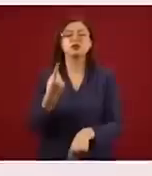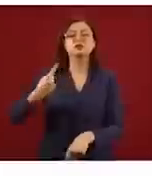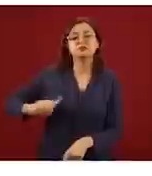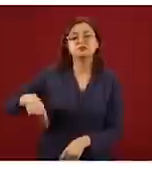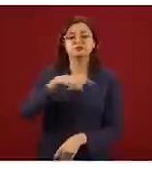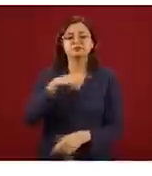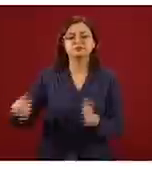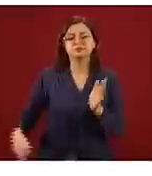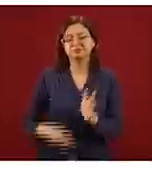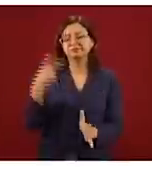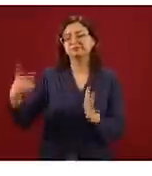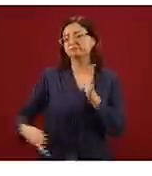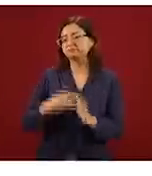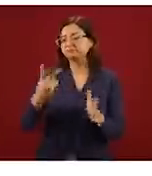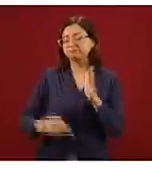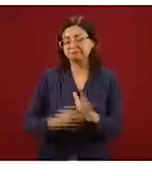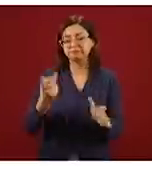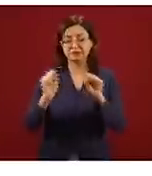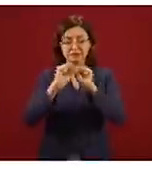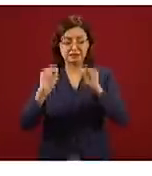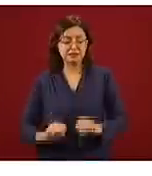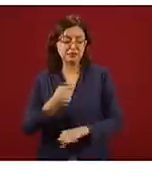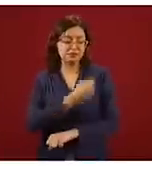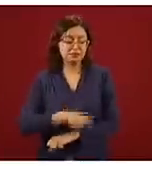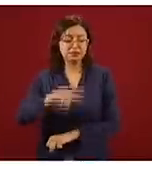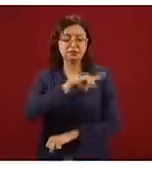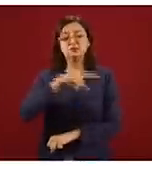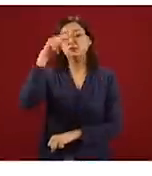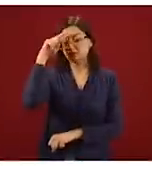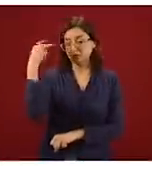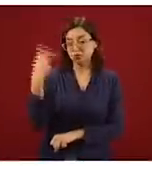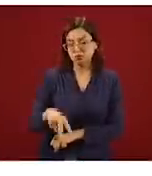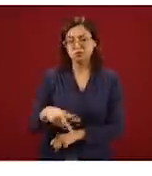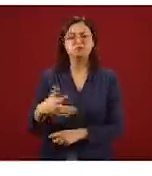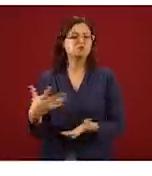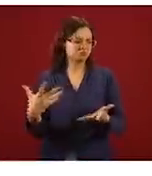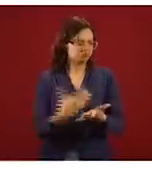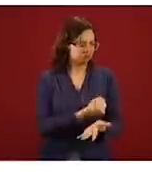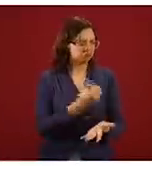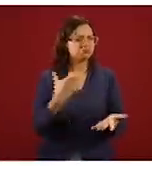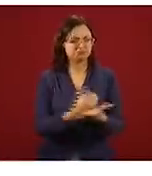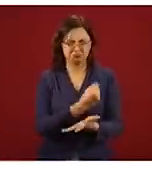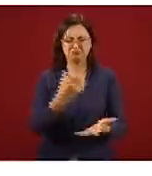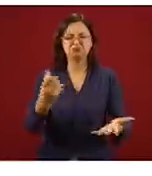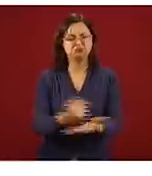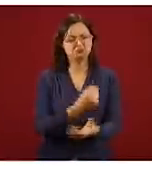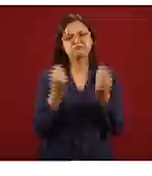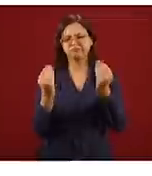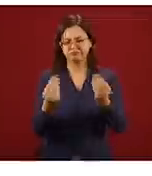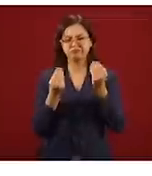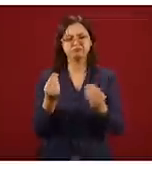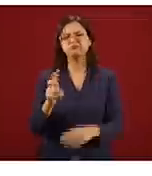repetidamente que el sistema de salud mexicano, aunque ha tenido muchos logros y que son dignos de